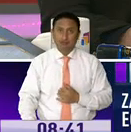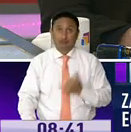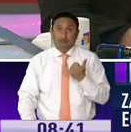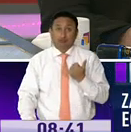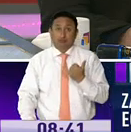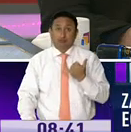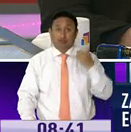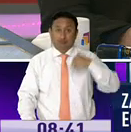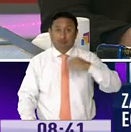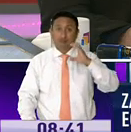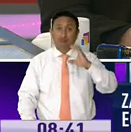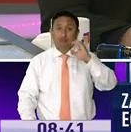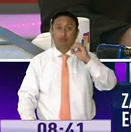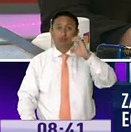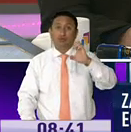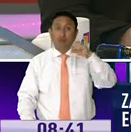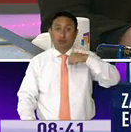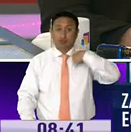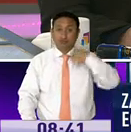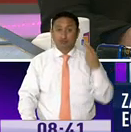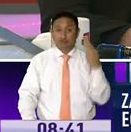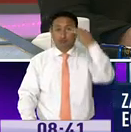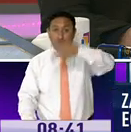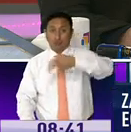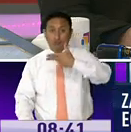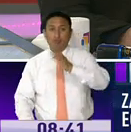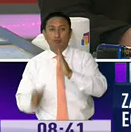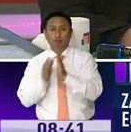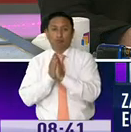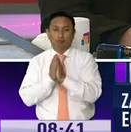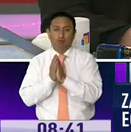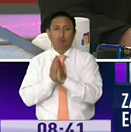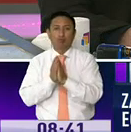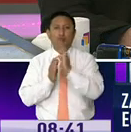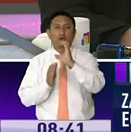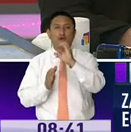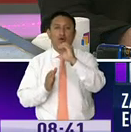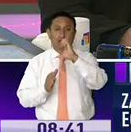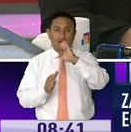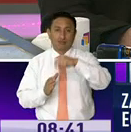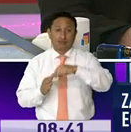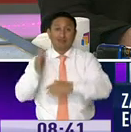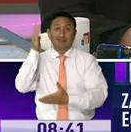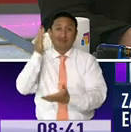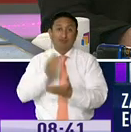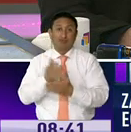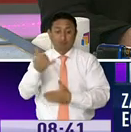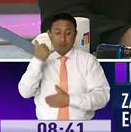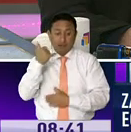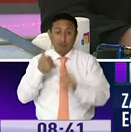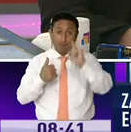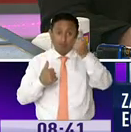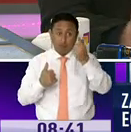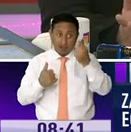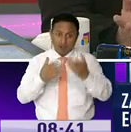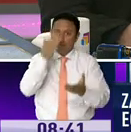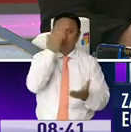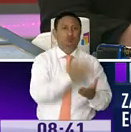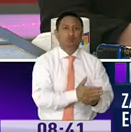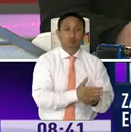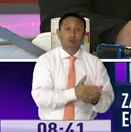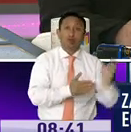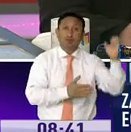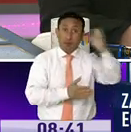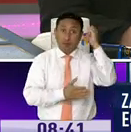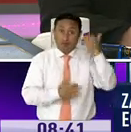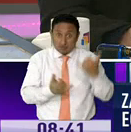el cual yo tengo la suerte de formar parte, voy a solicitar al COE para qué. Para que la suspensión de línea sea a la primera llamada, por esta emergencia